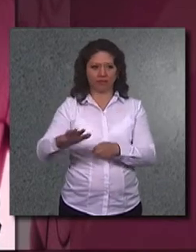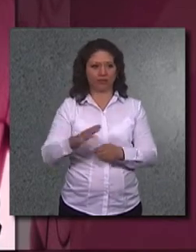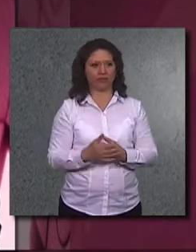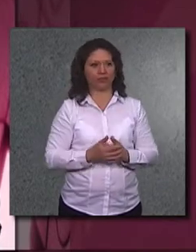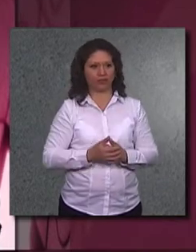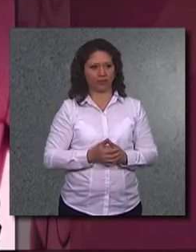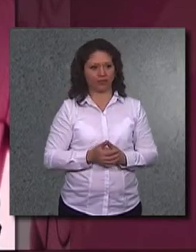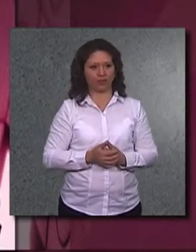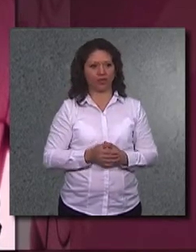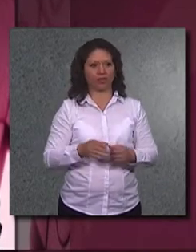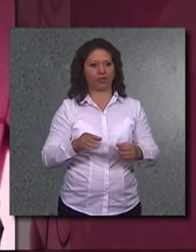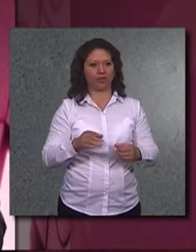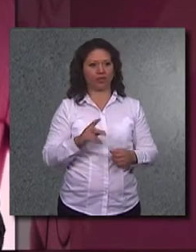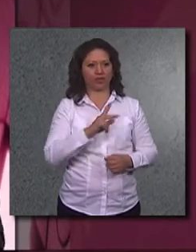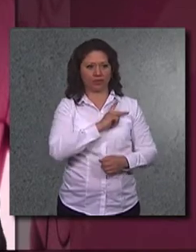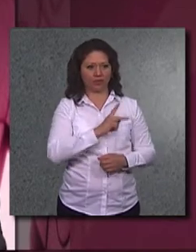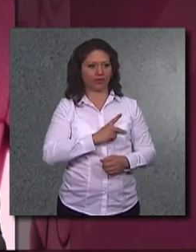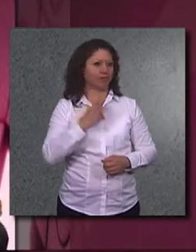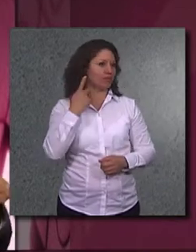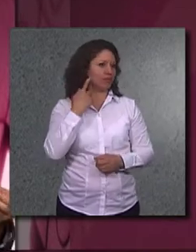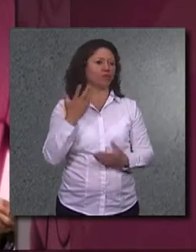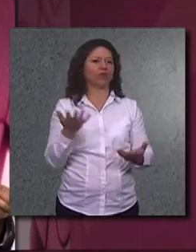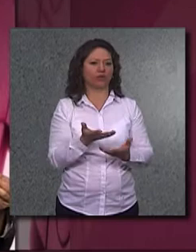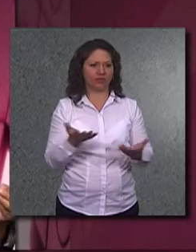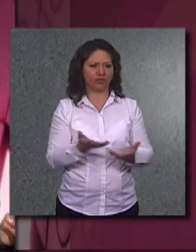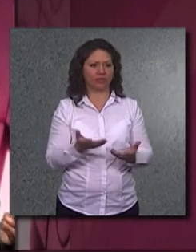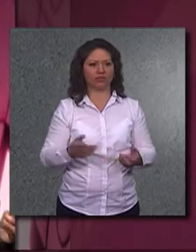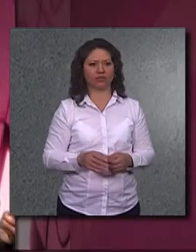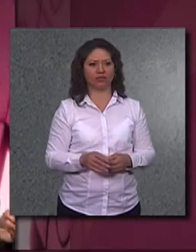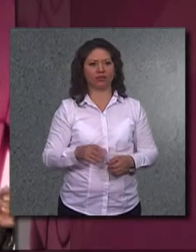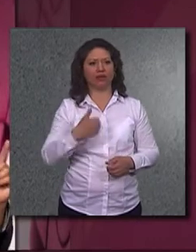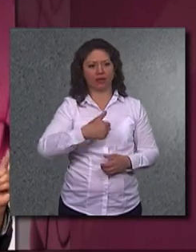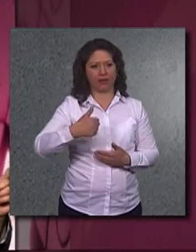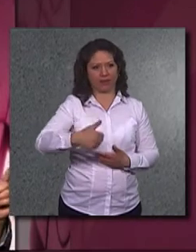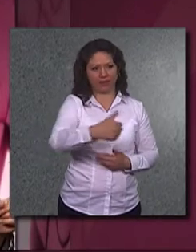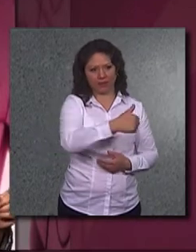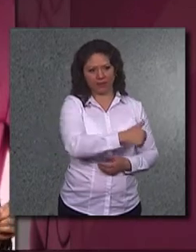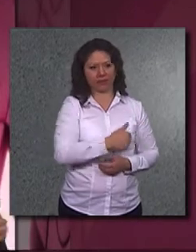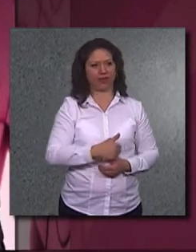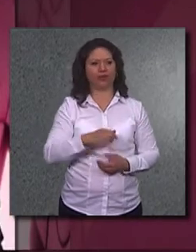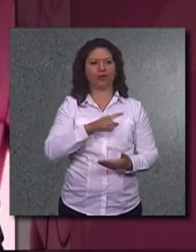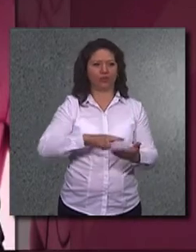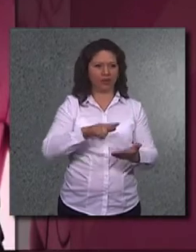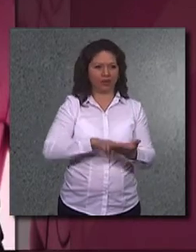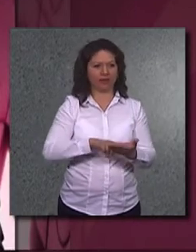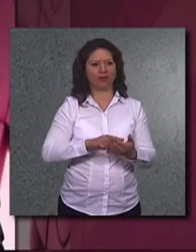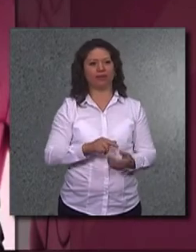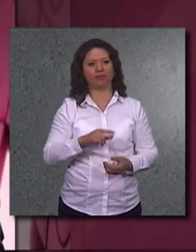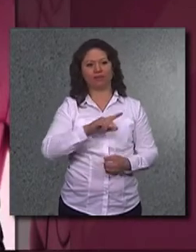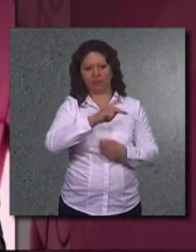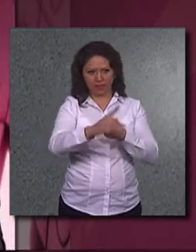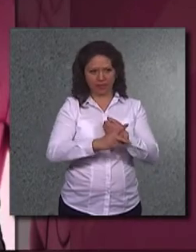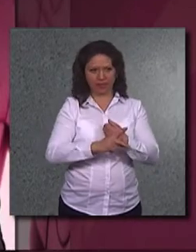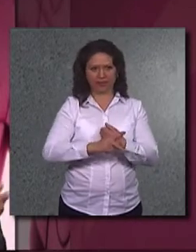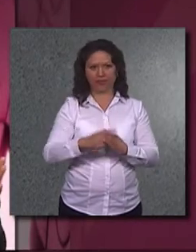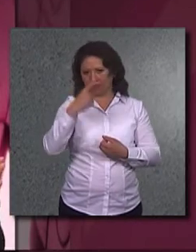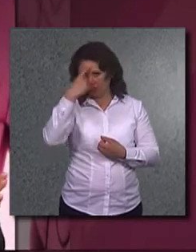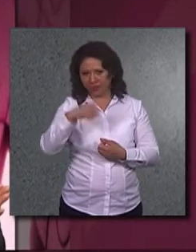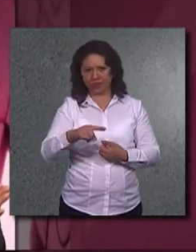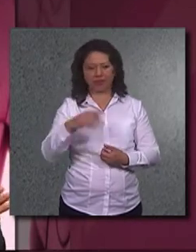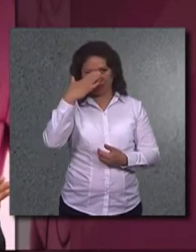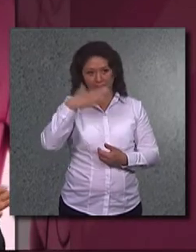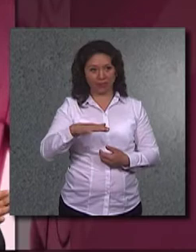de los partidos políticos cómo se han ejercido esos recursos en cada uno de los distritos del país para